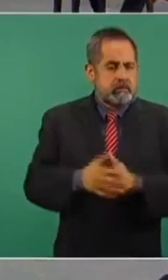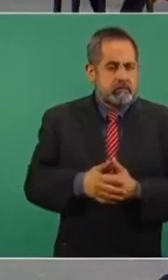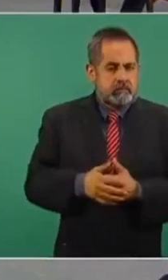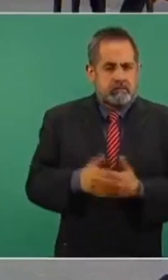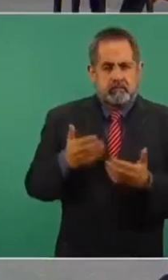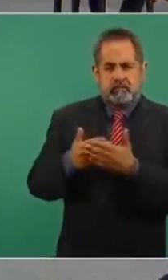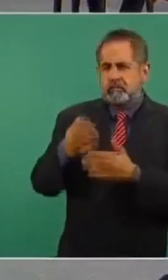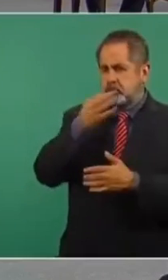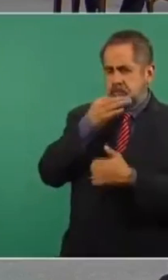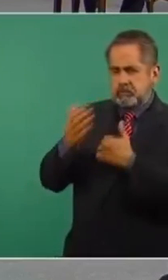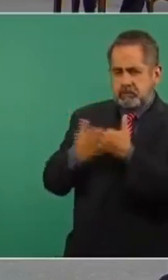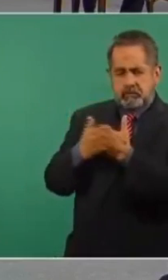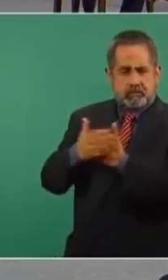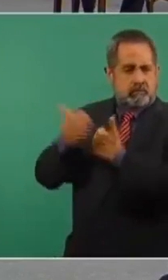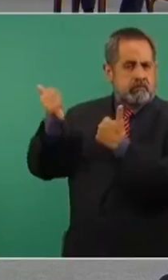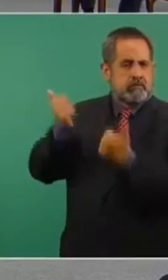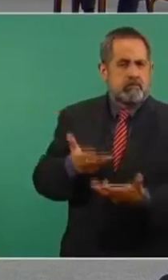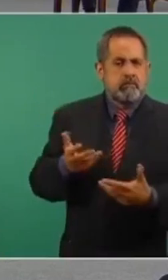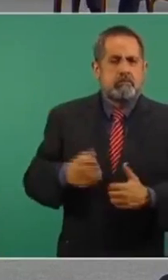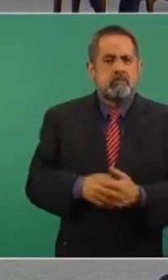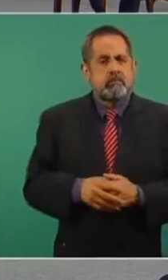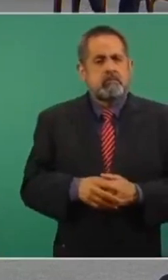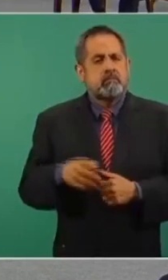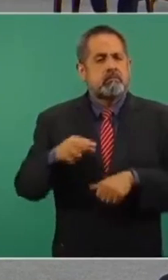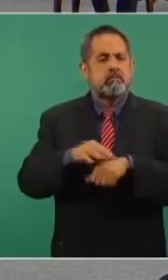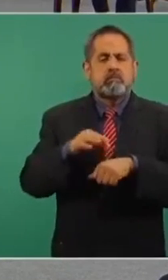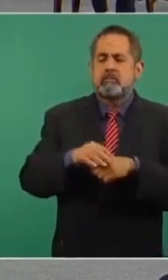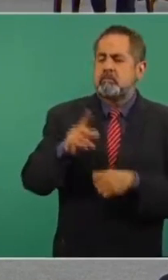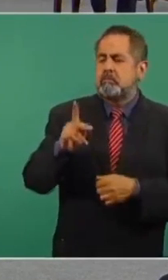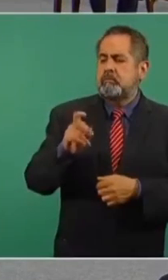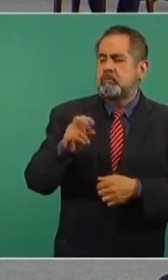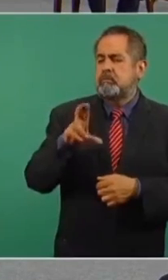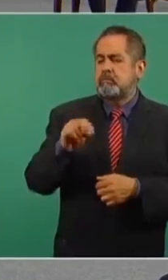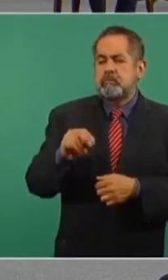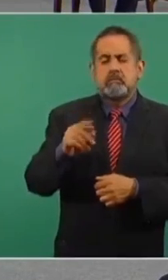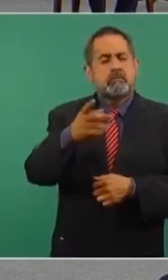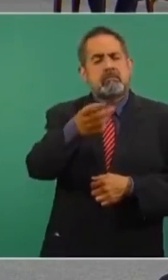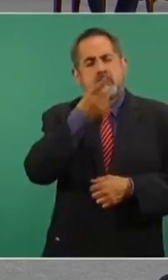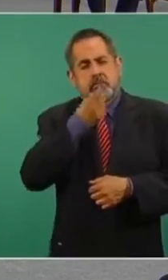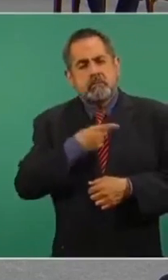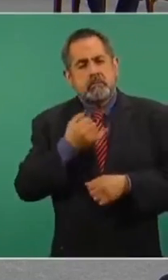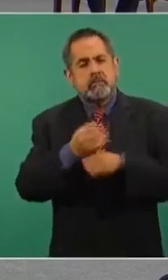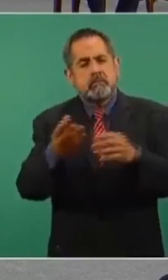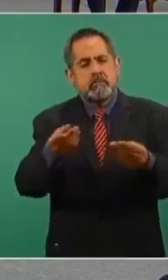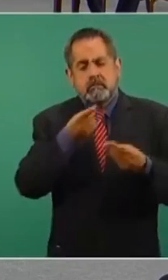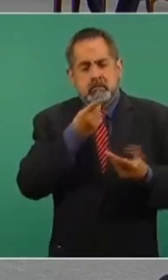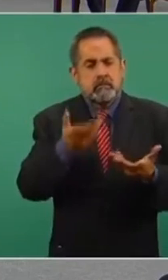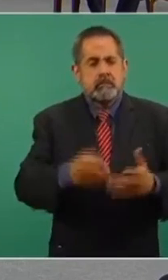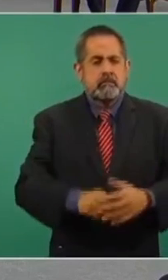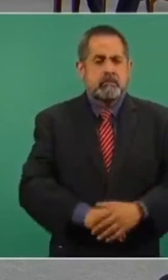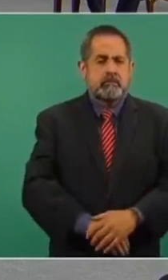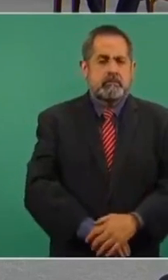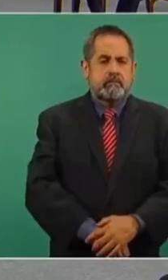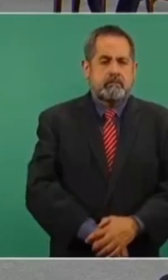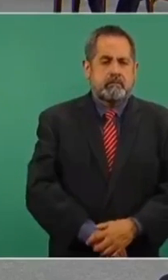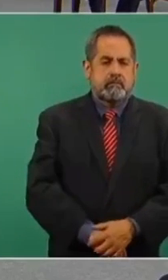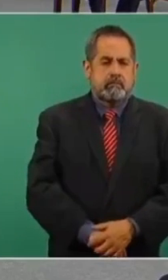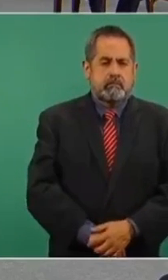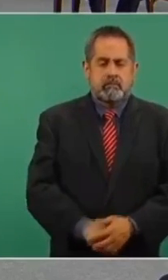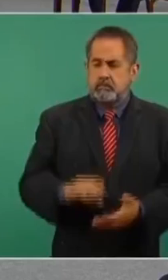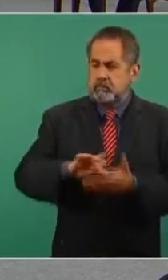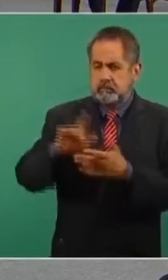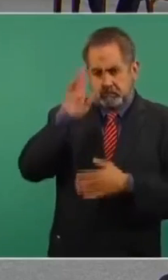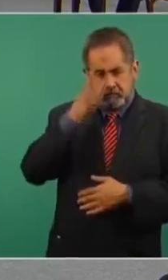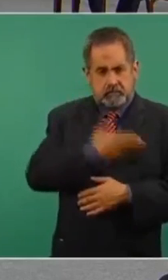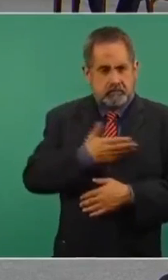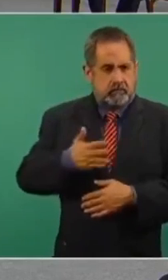nos están llegando vacunas. Es el doctor Pedro Centeno. ¿Qué nos informas? Gracias, señor presidente.